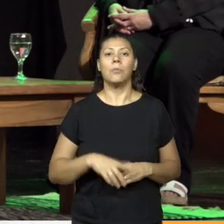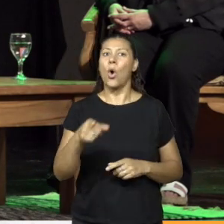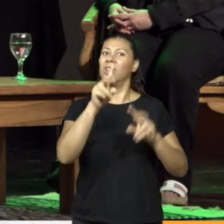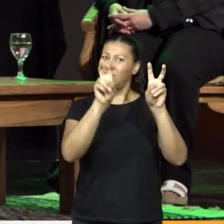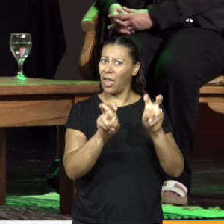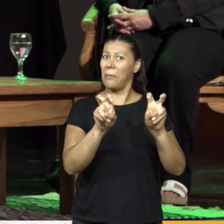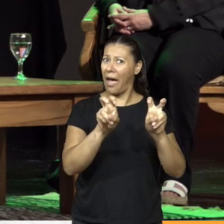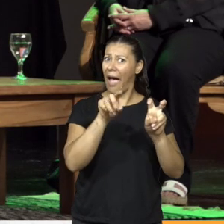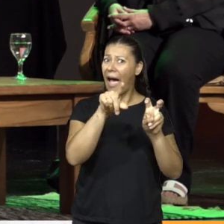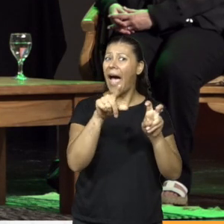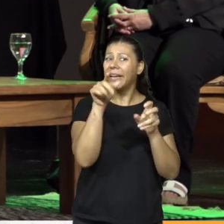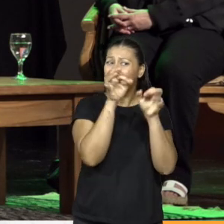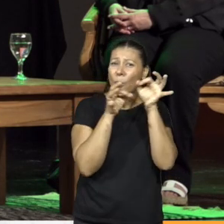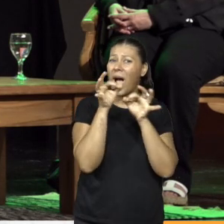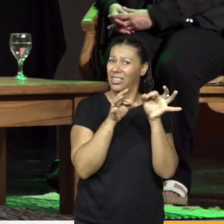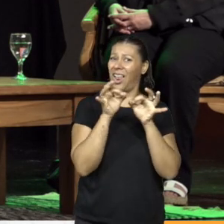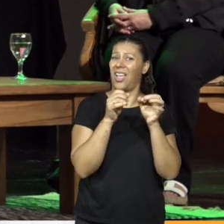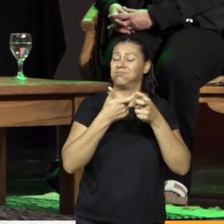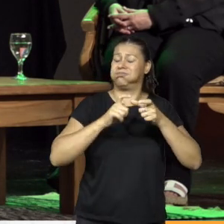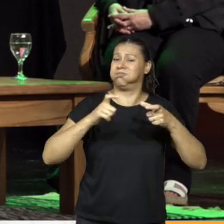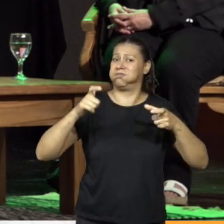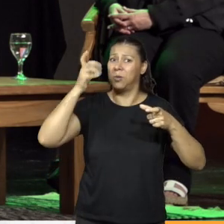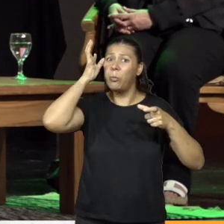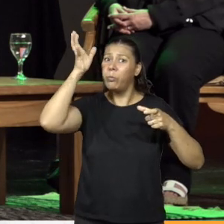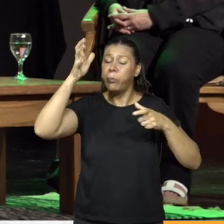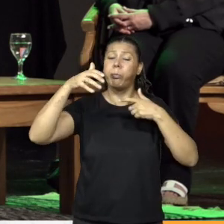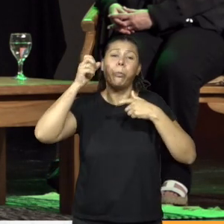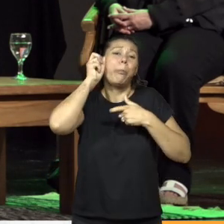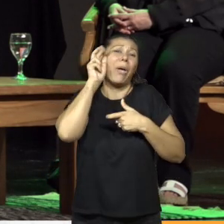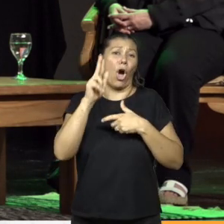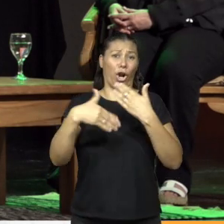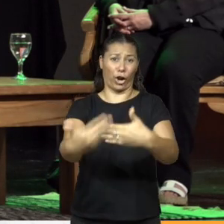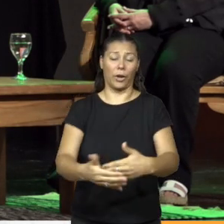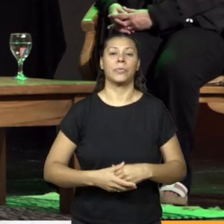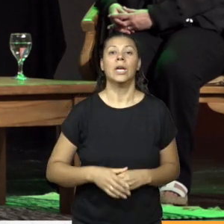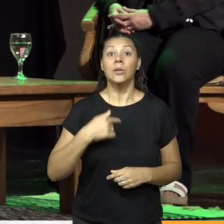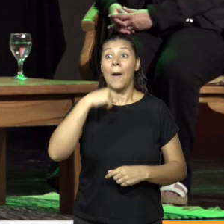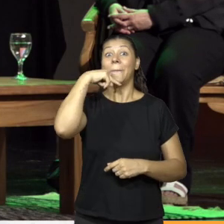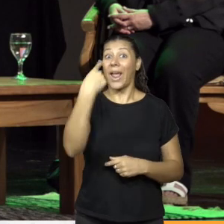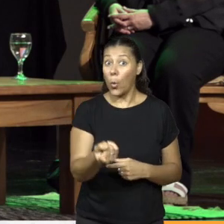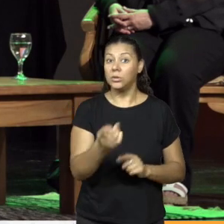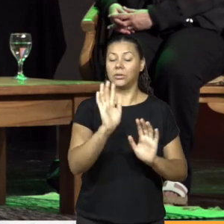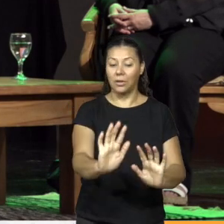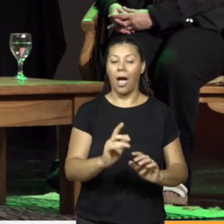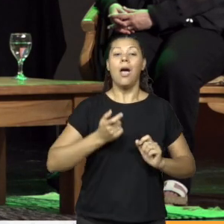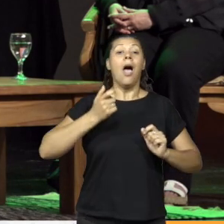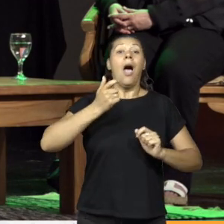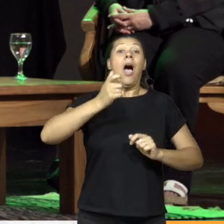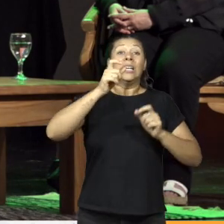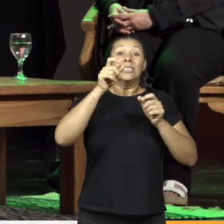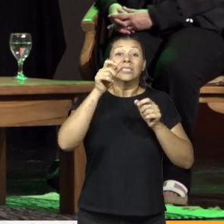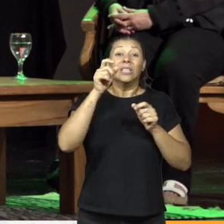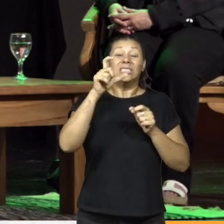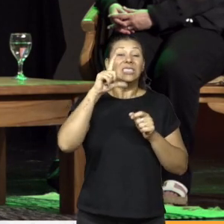peor, pero recién está apareciendo. Y la pregunta puntual era sobre qué hacer una vez que está instalada la floración de cianobacterias, si